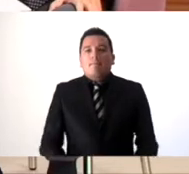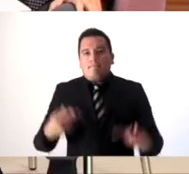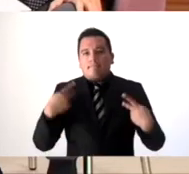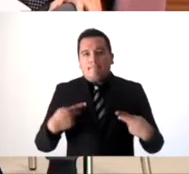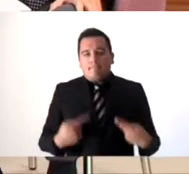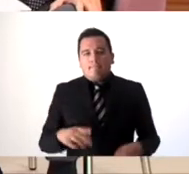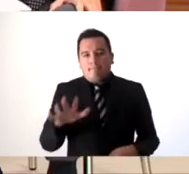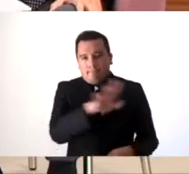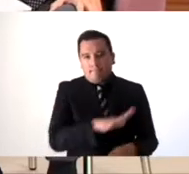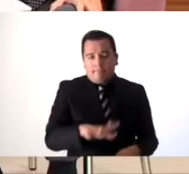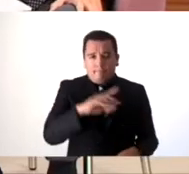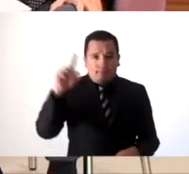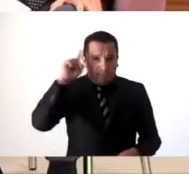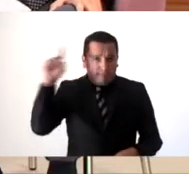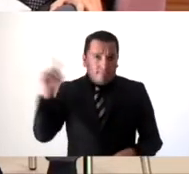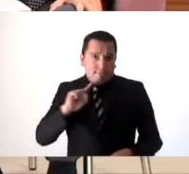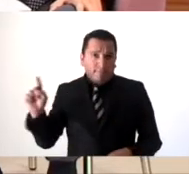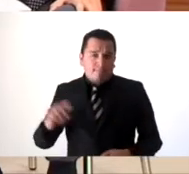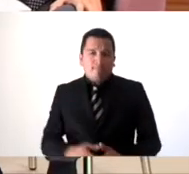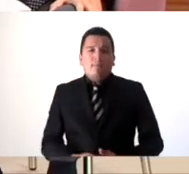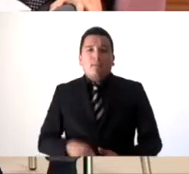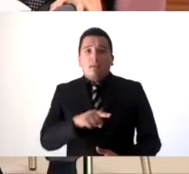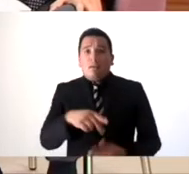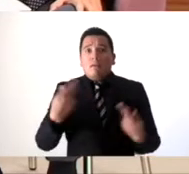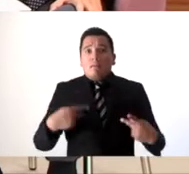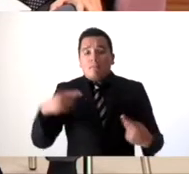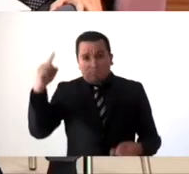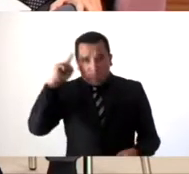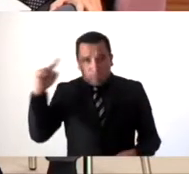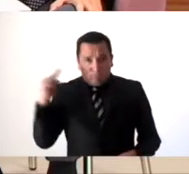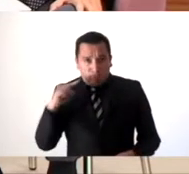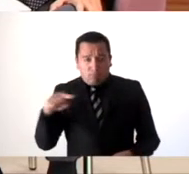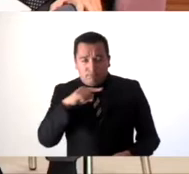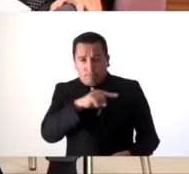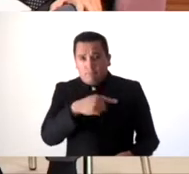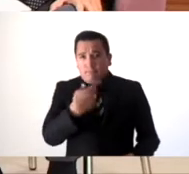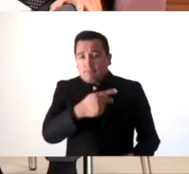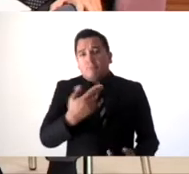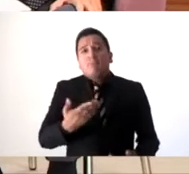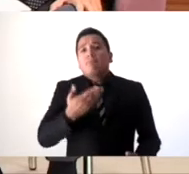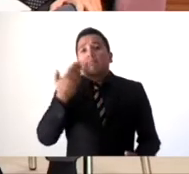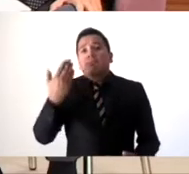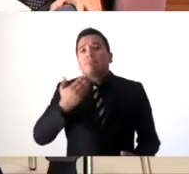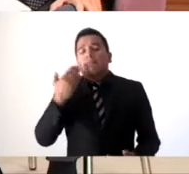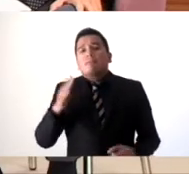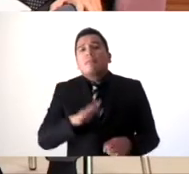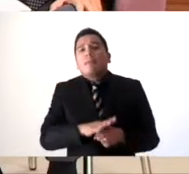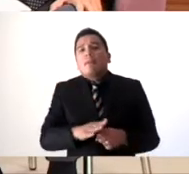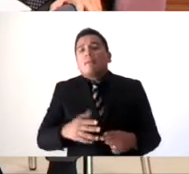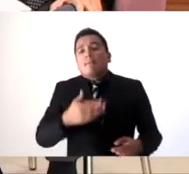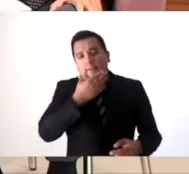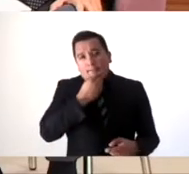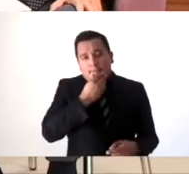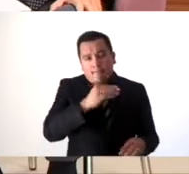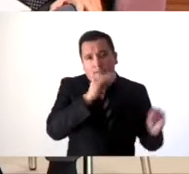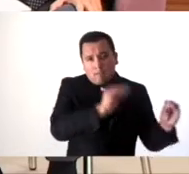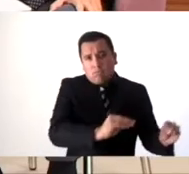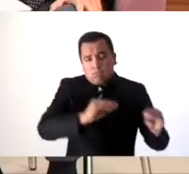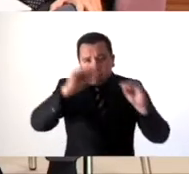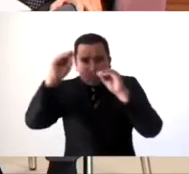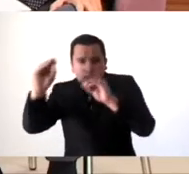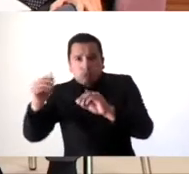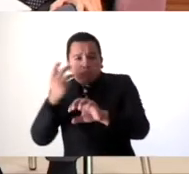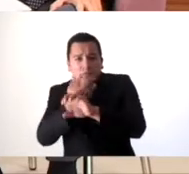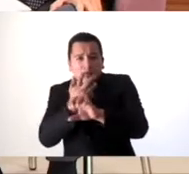la sociedad zacatecana. La sociedad zacatecana es una sociedad que se sabe que es una sociedad